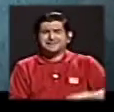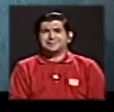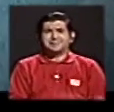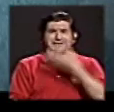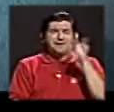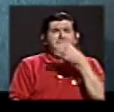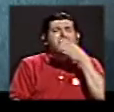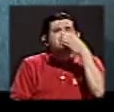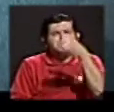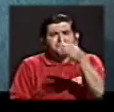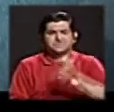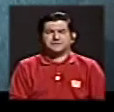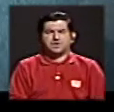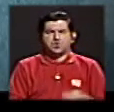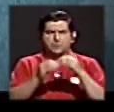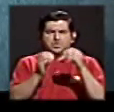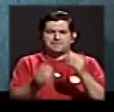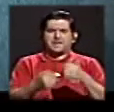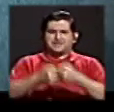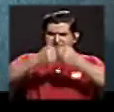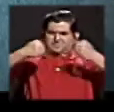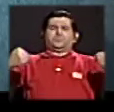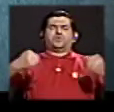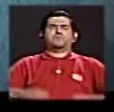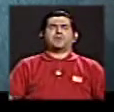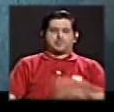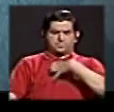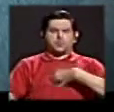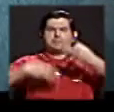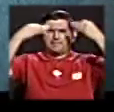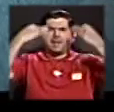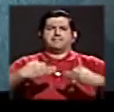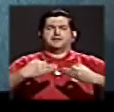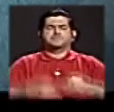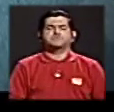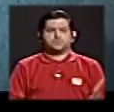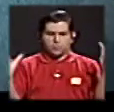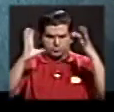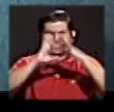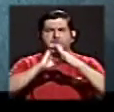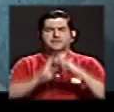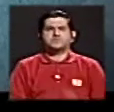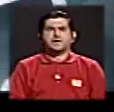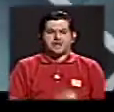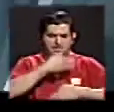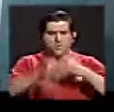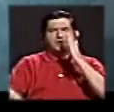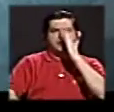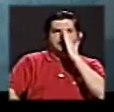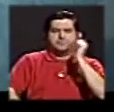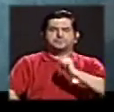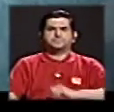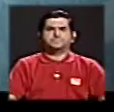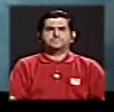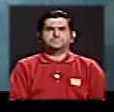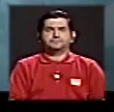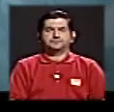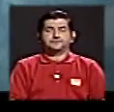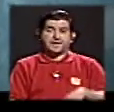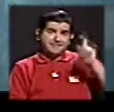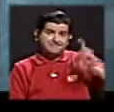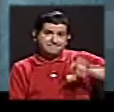mejor consejería y más autonomía para tomar sus propias decisiones relacionadas con la maternidad. Si